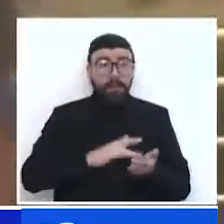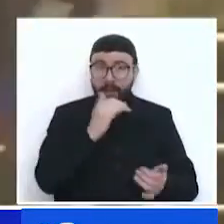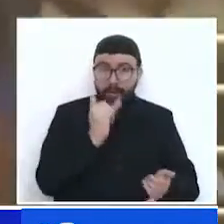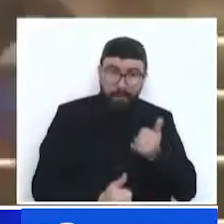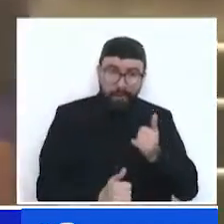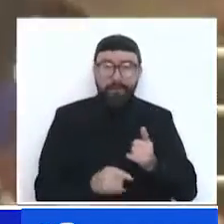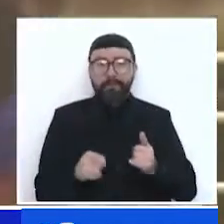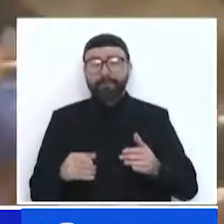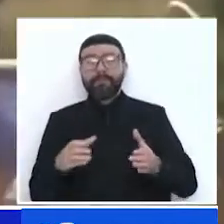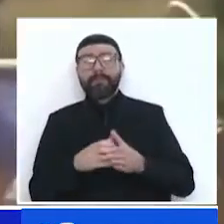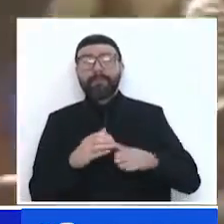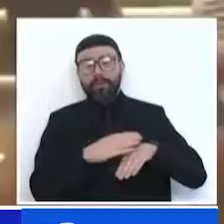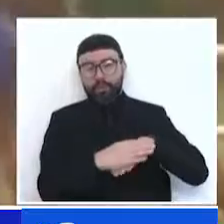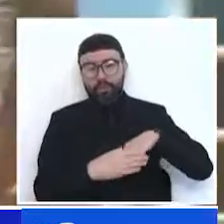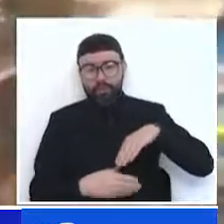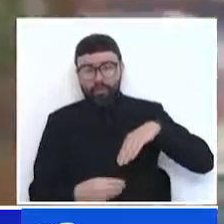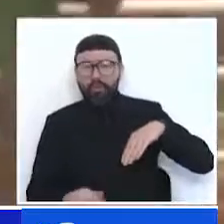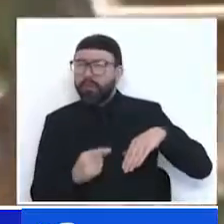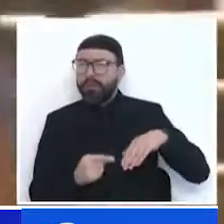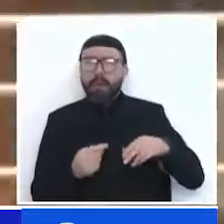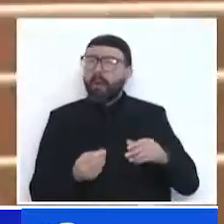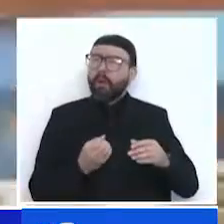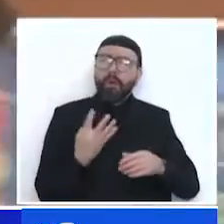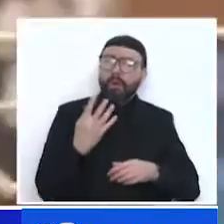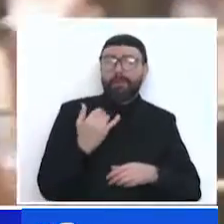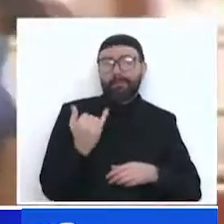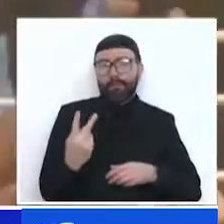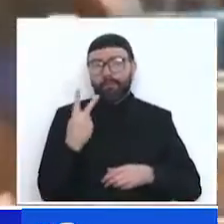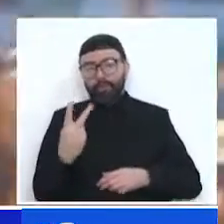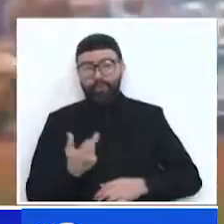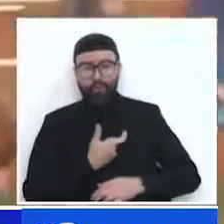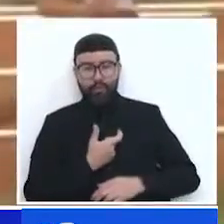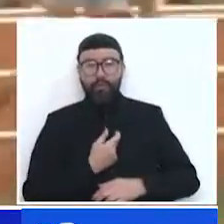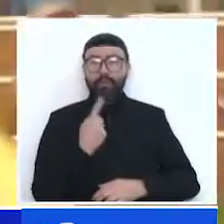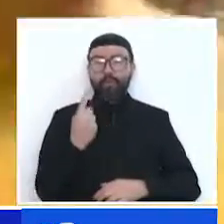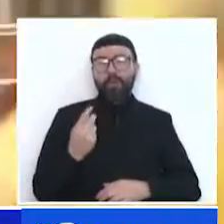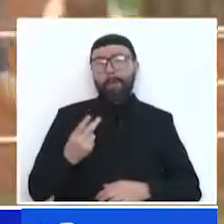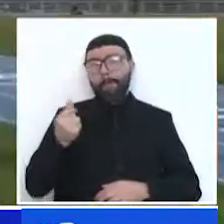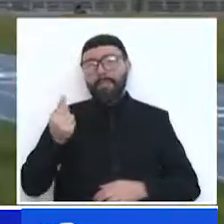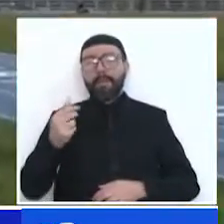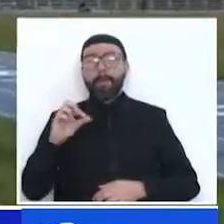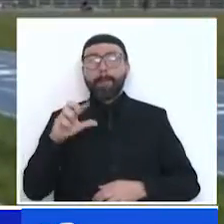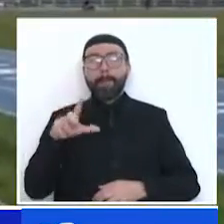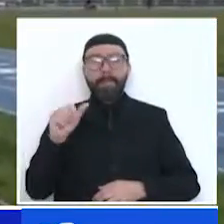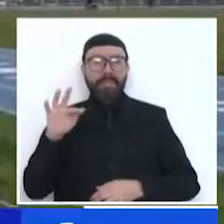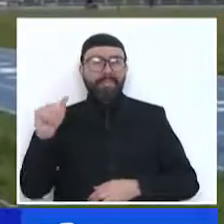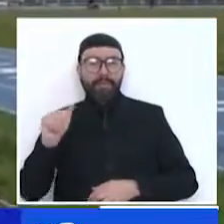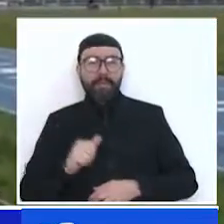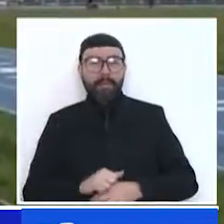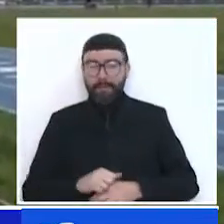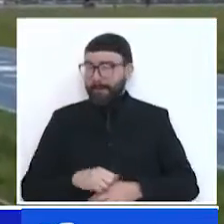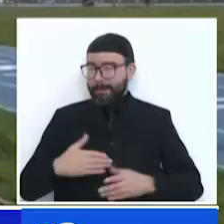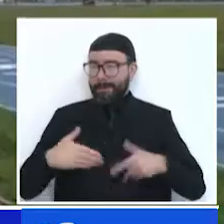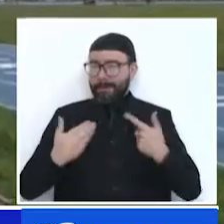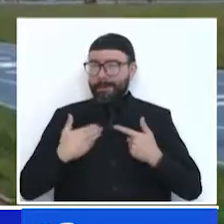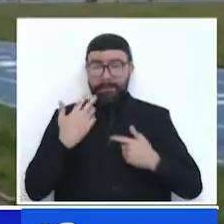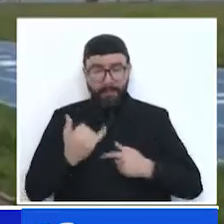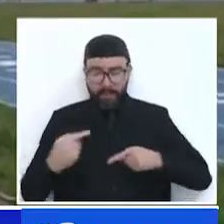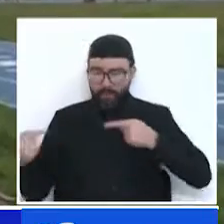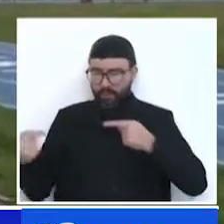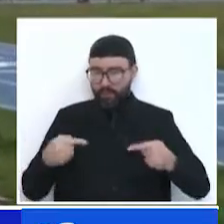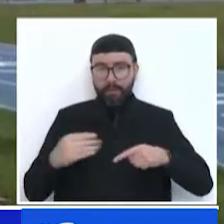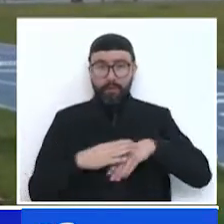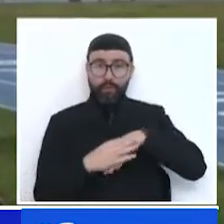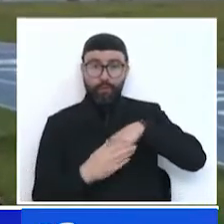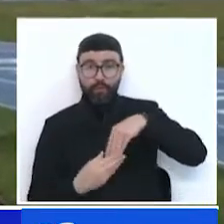Campeonato Suramericano sumando un total de 2 oros y 1 plata. Estoy muy feliz con los resultados que se dieron en el Suramericano y ahorita pues me encuentro en este